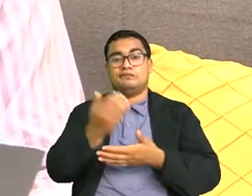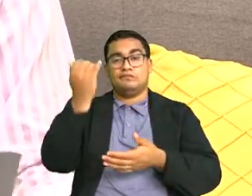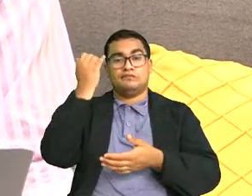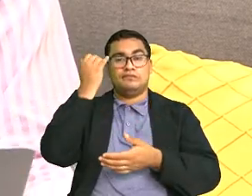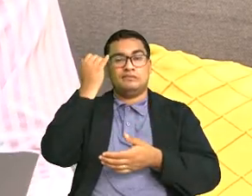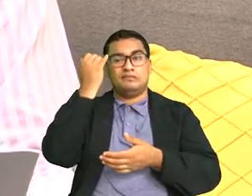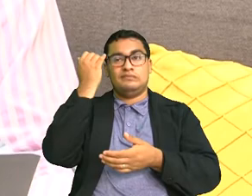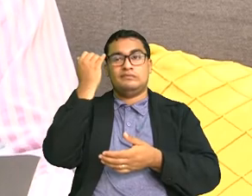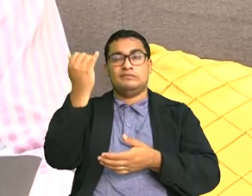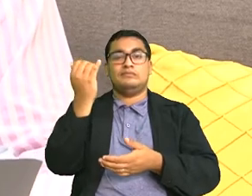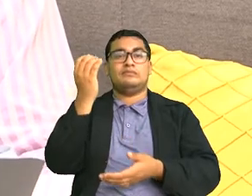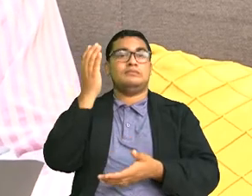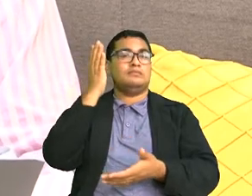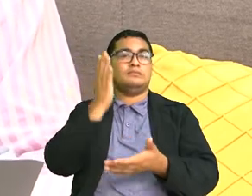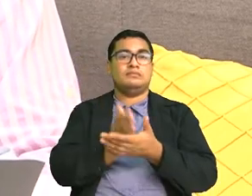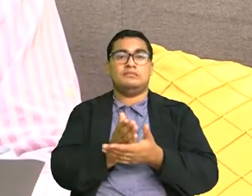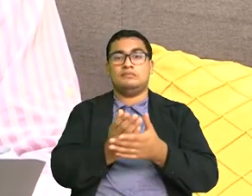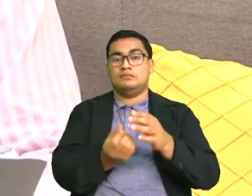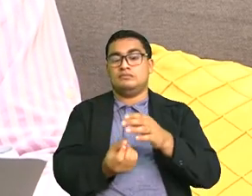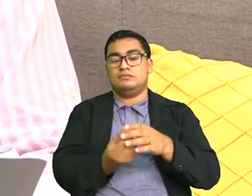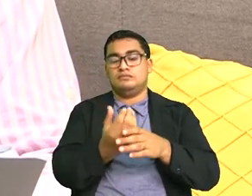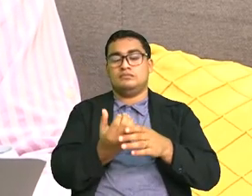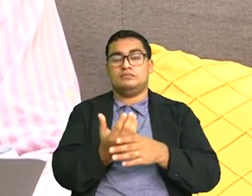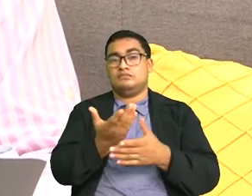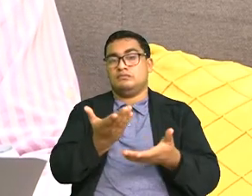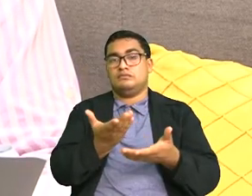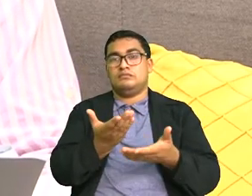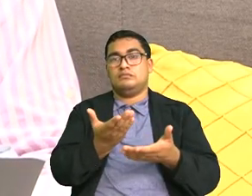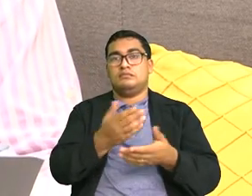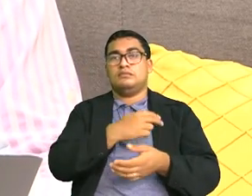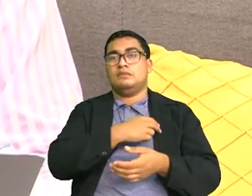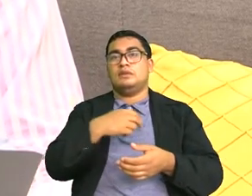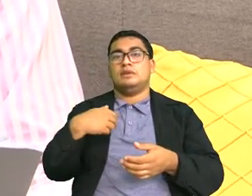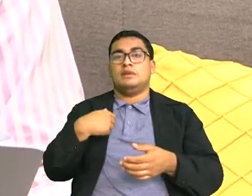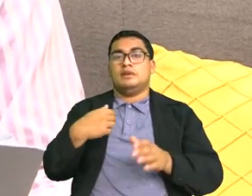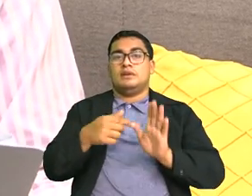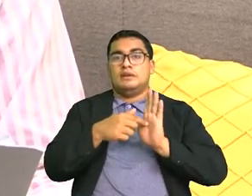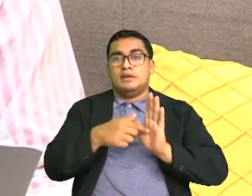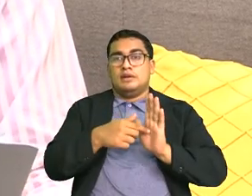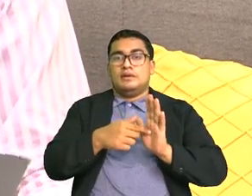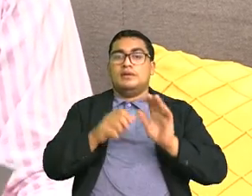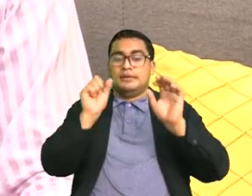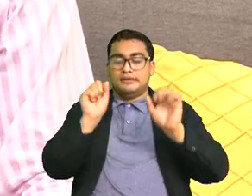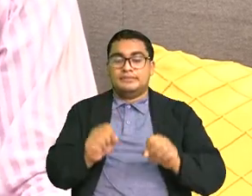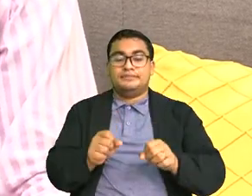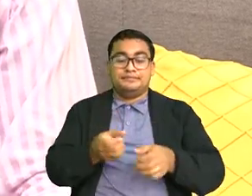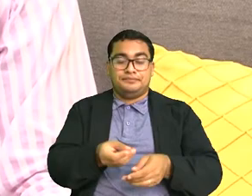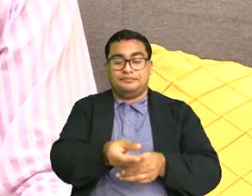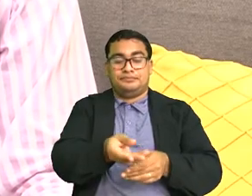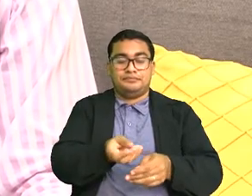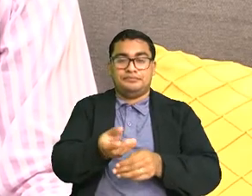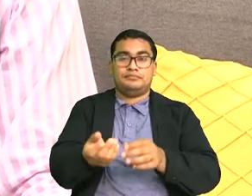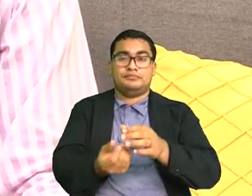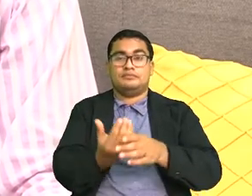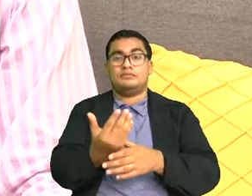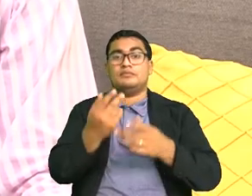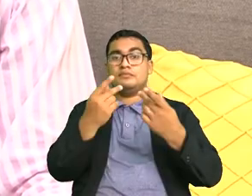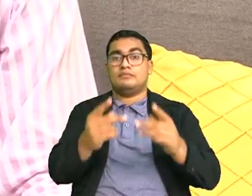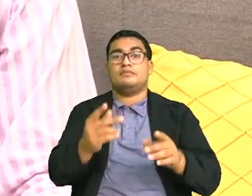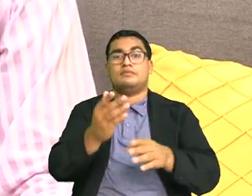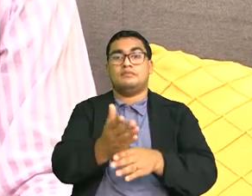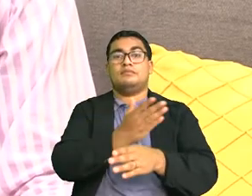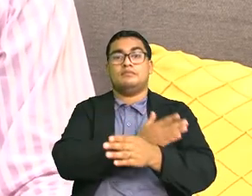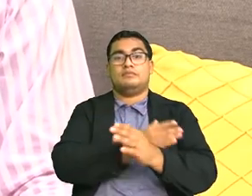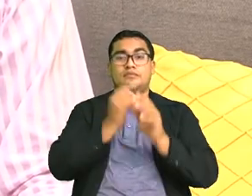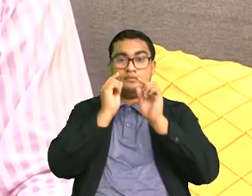tomar la decisión de sembrar sin embargo nosotros lo que hacemos es bueno hay que arriesgarse a sembrar pero hay que también ser preventivo entonces